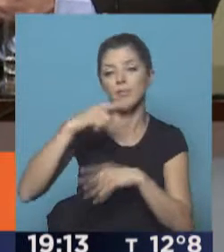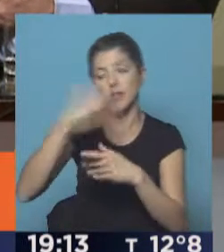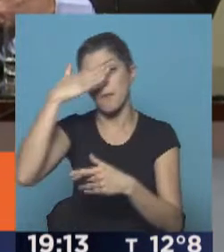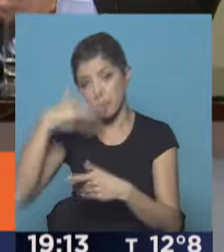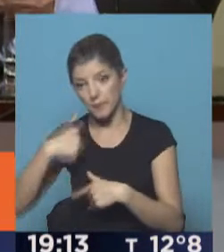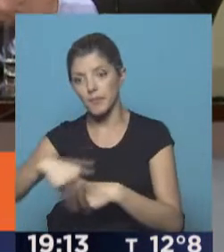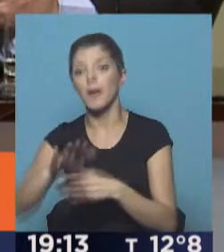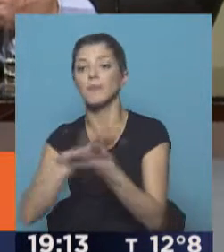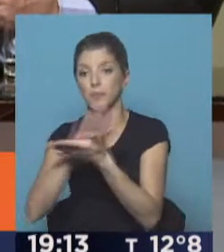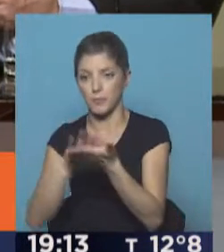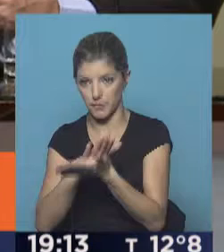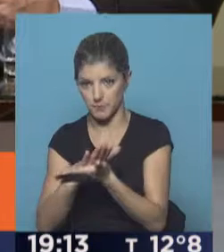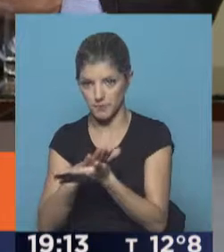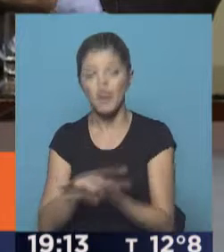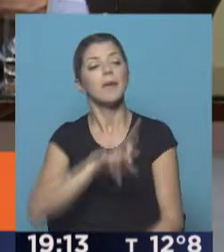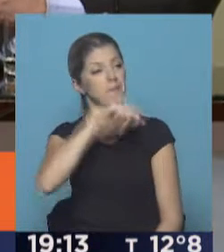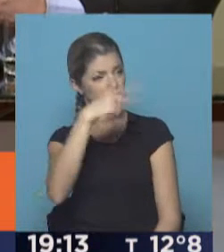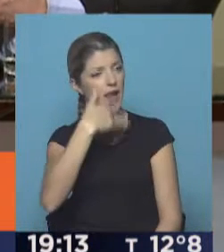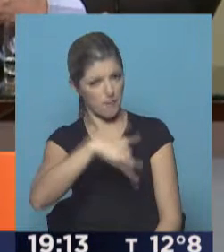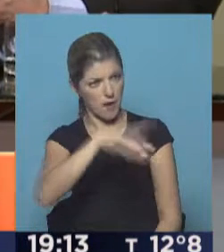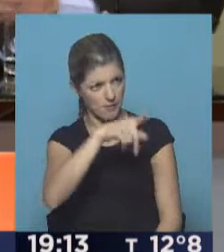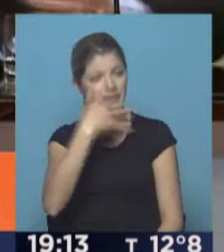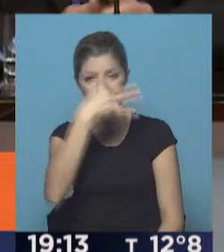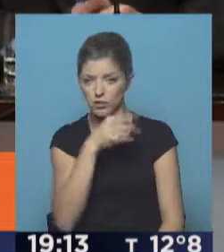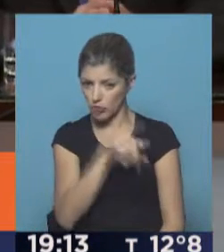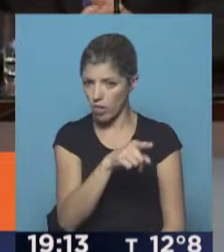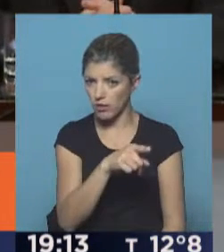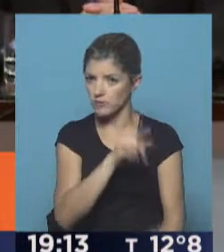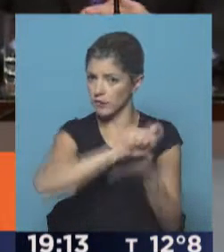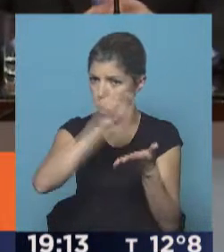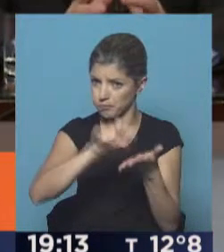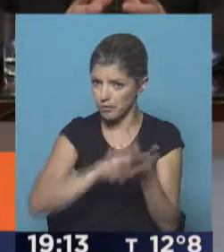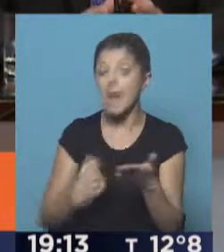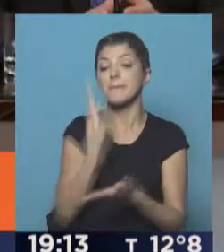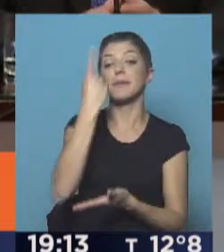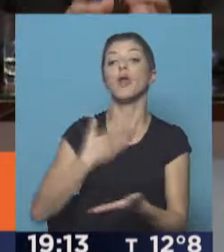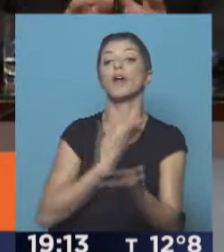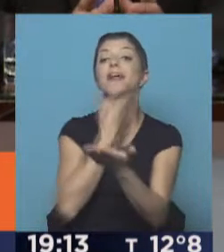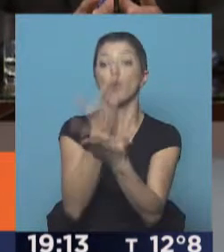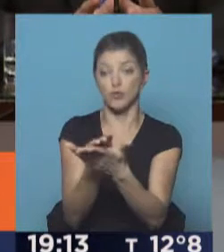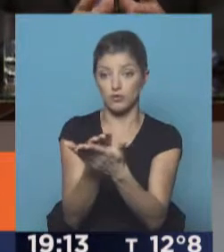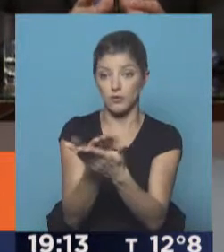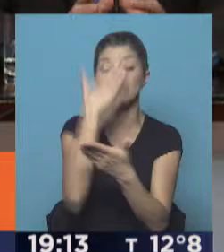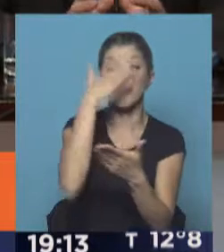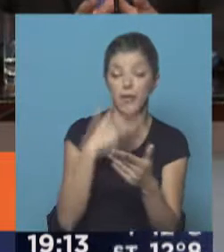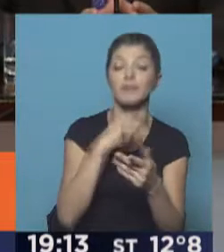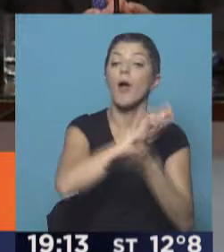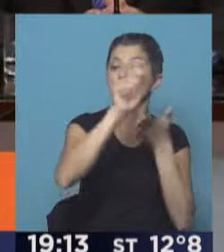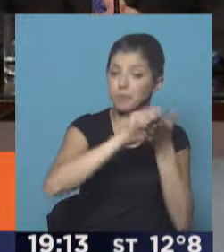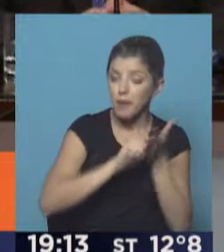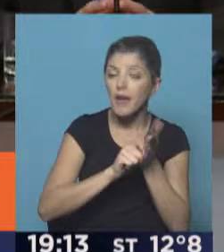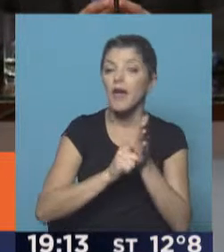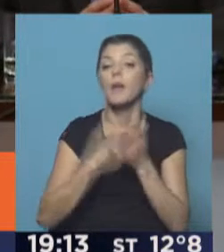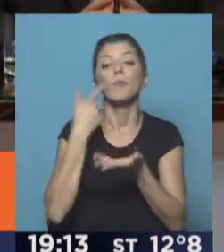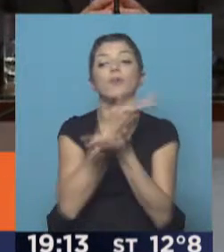ser promulgada o dictada mañana después de que presentemos el recurso extraordinario, indicando el tope, nuevamente